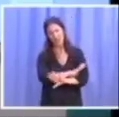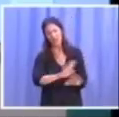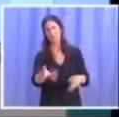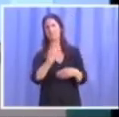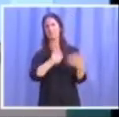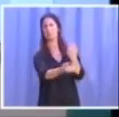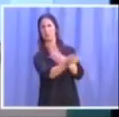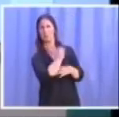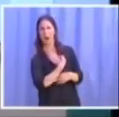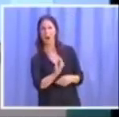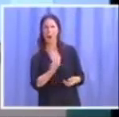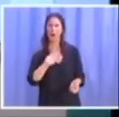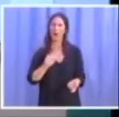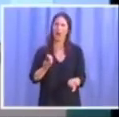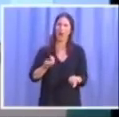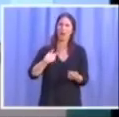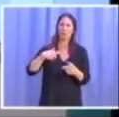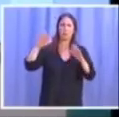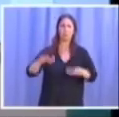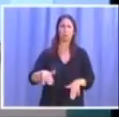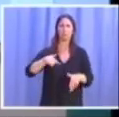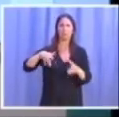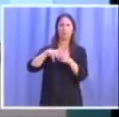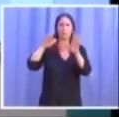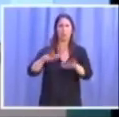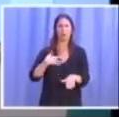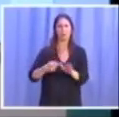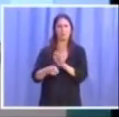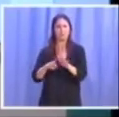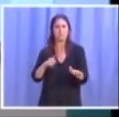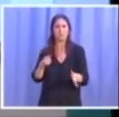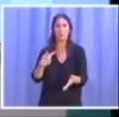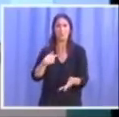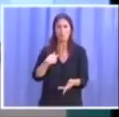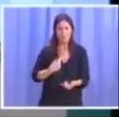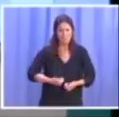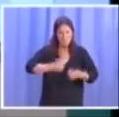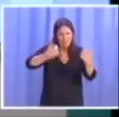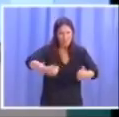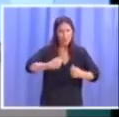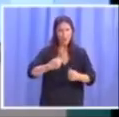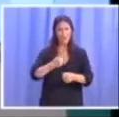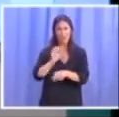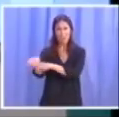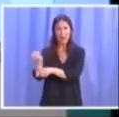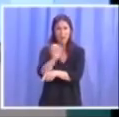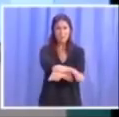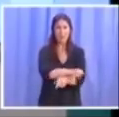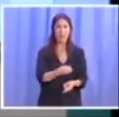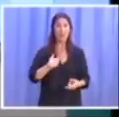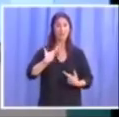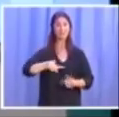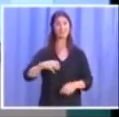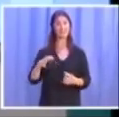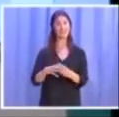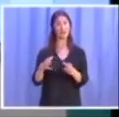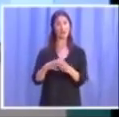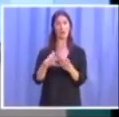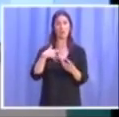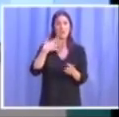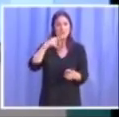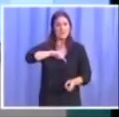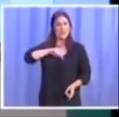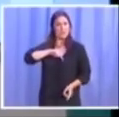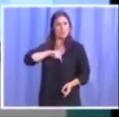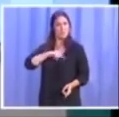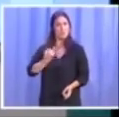que otras ciudades, y no hemos quedado estancados, no hemos quedado atrás. Nosotros somos mucho más fuertes que todo eso. Ser granadino es tener un